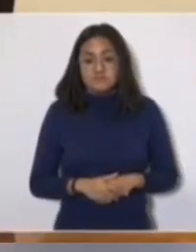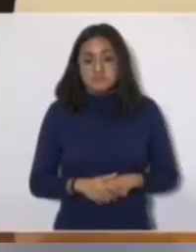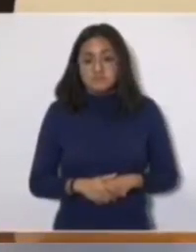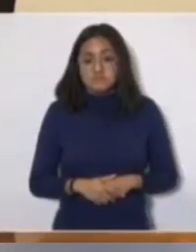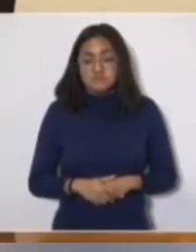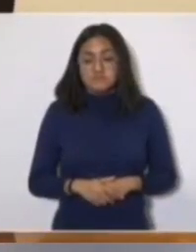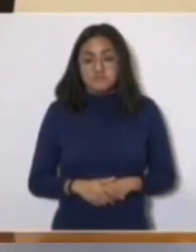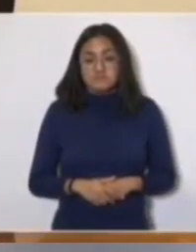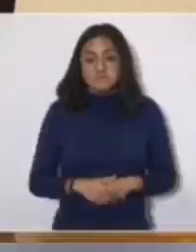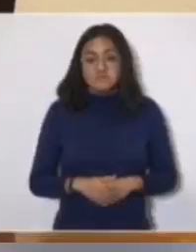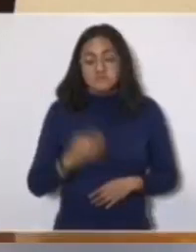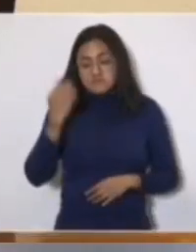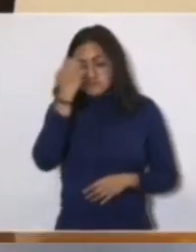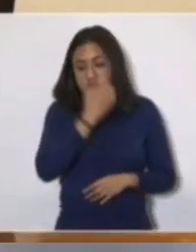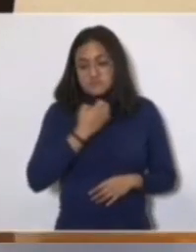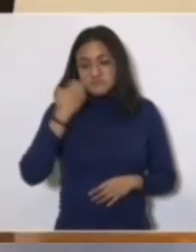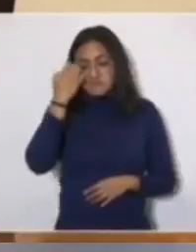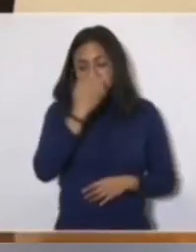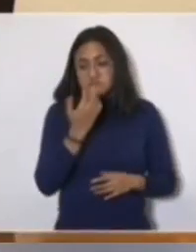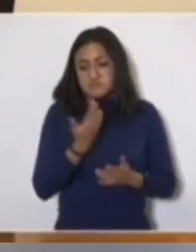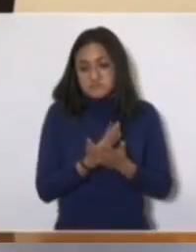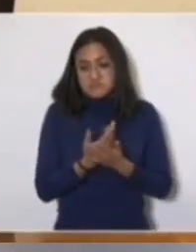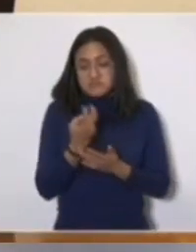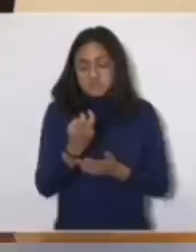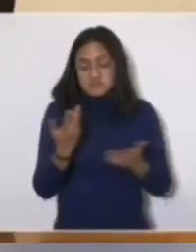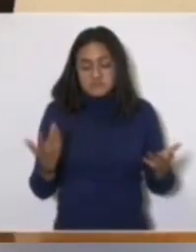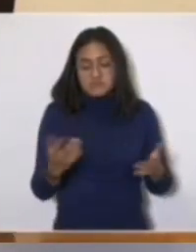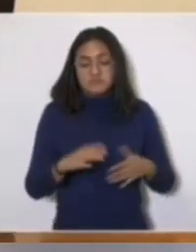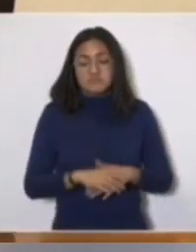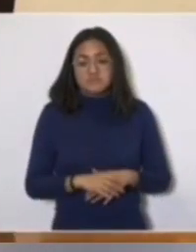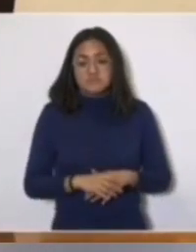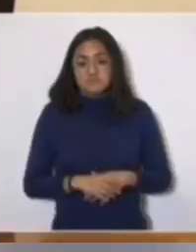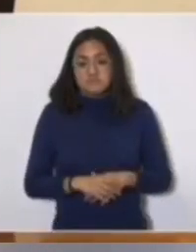se estaba evaluando la expropiación